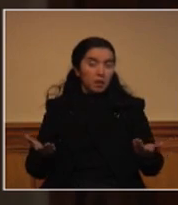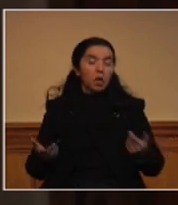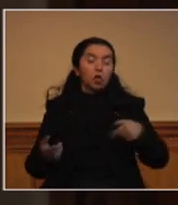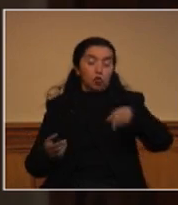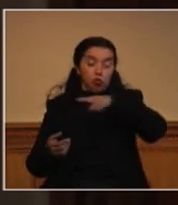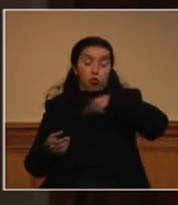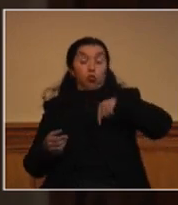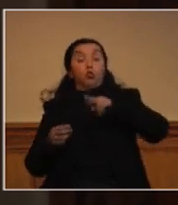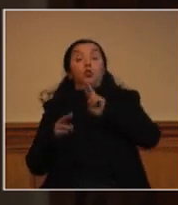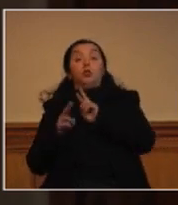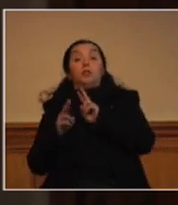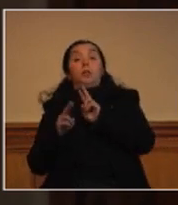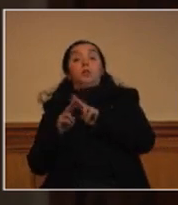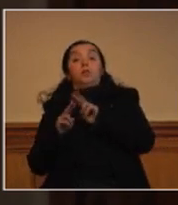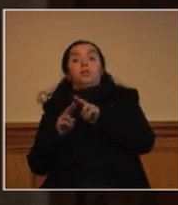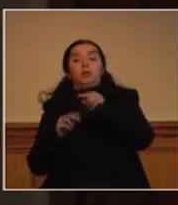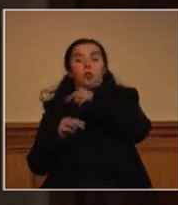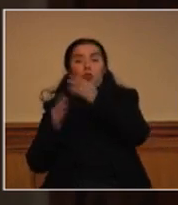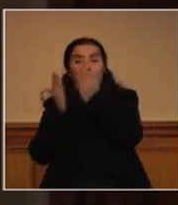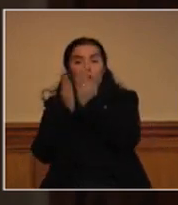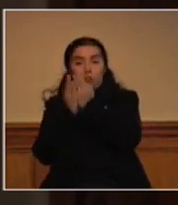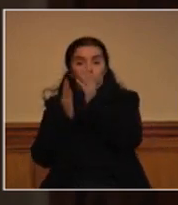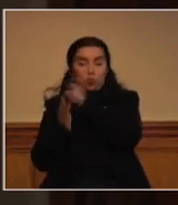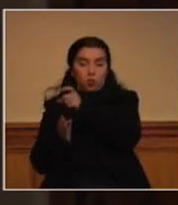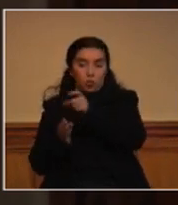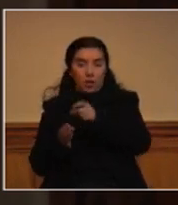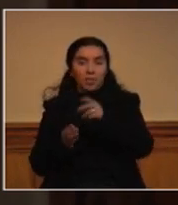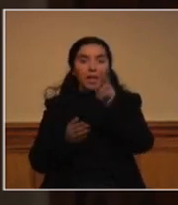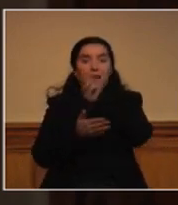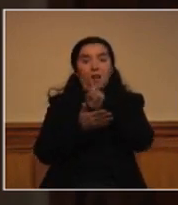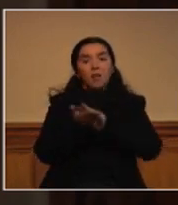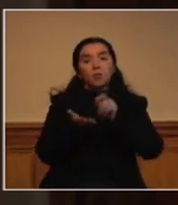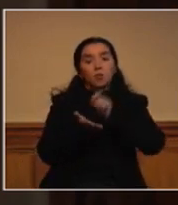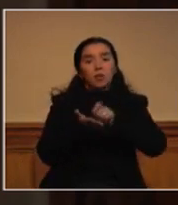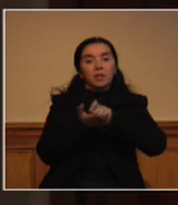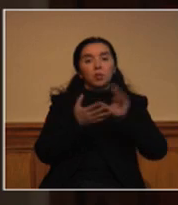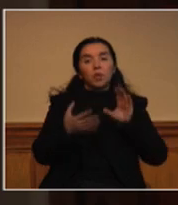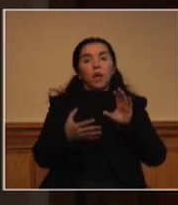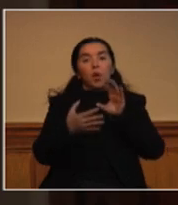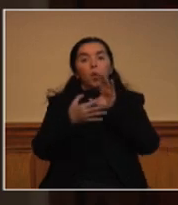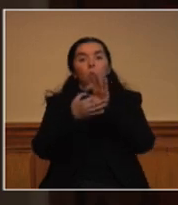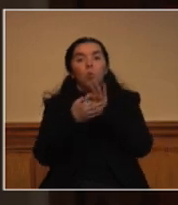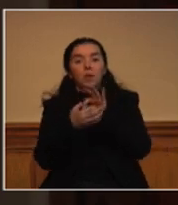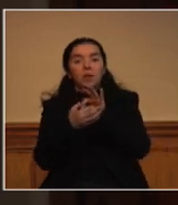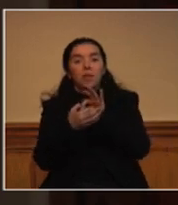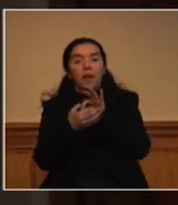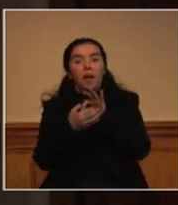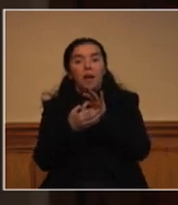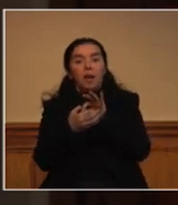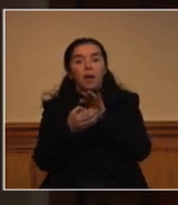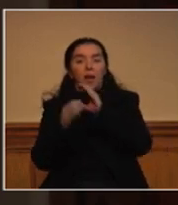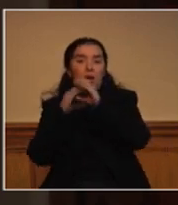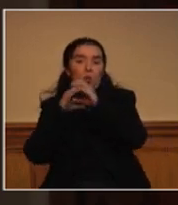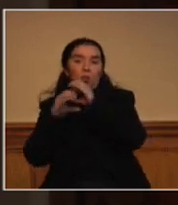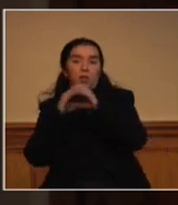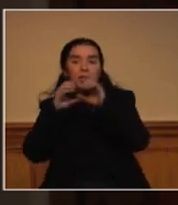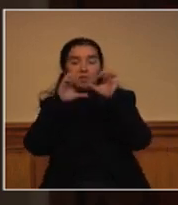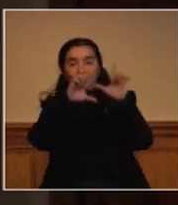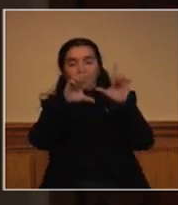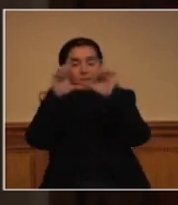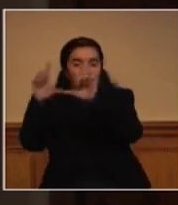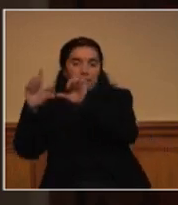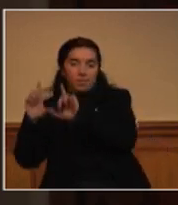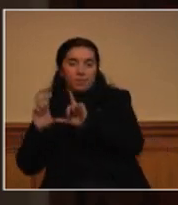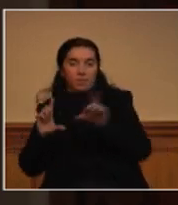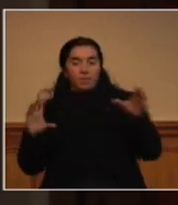haciendo con nuestros estudiantes es la lectoescritura unido a su soporte de comunicación. Y bueno, y es más,